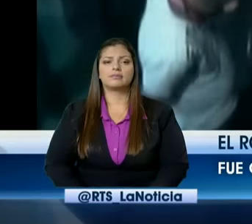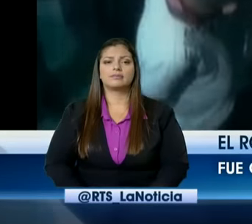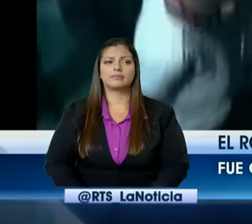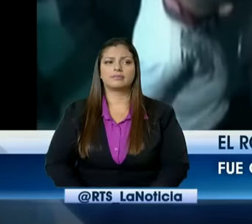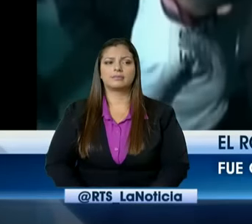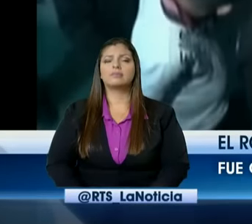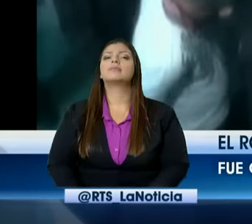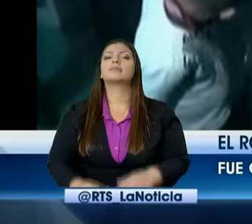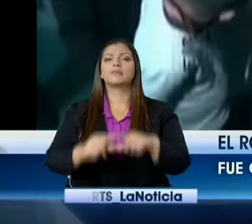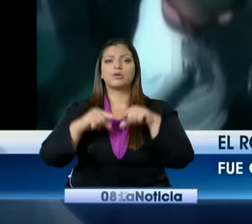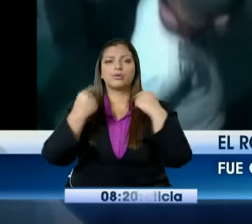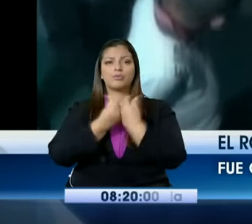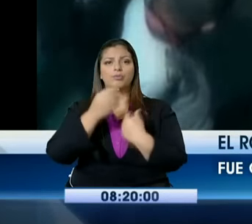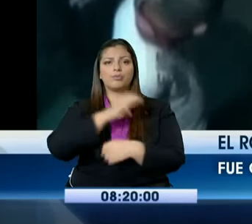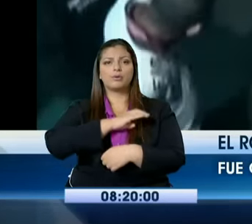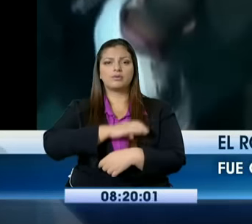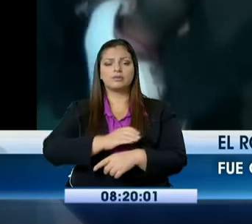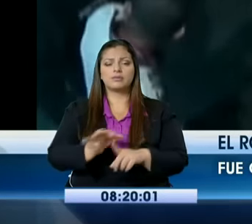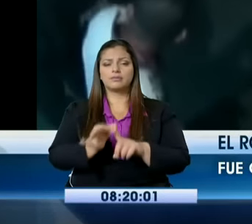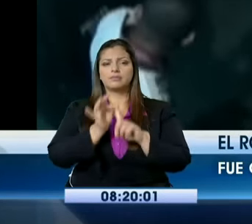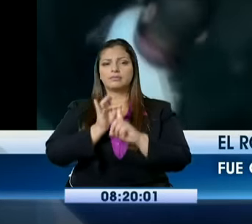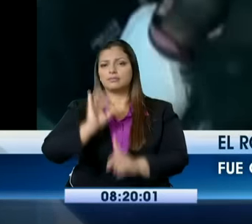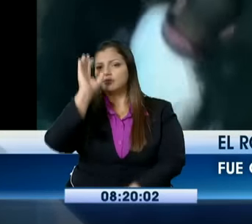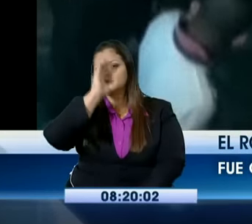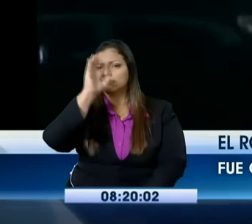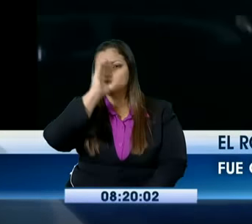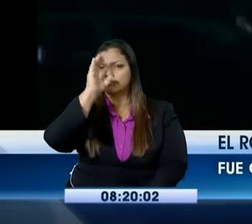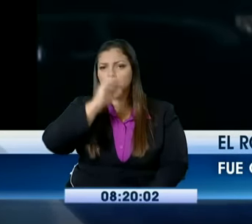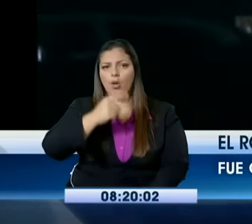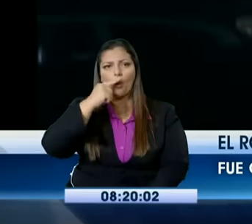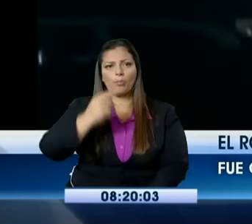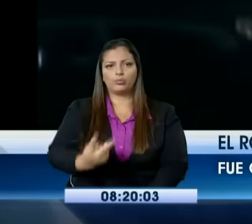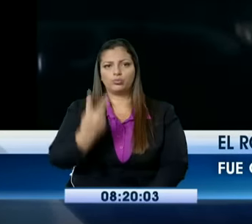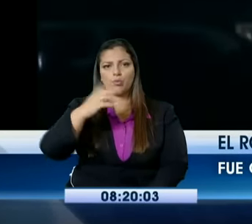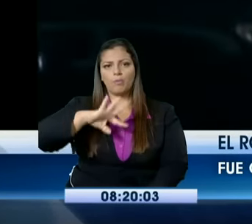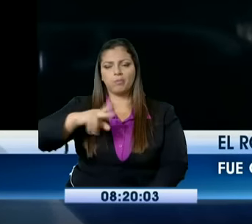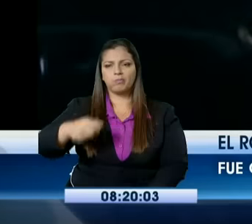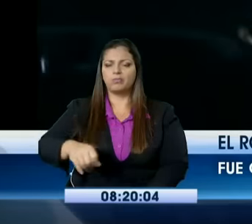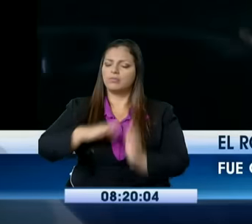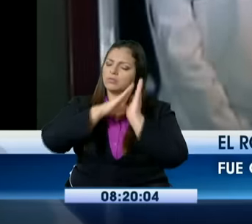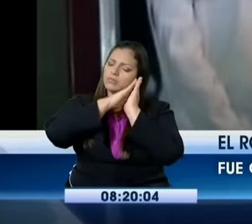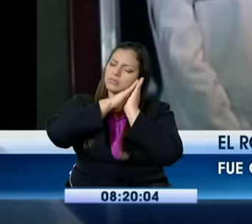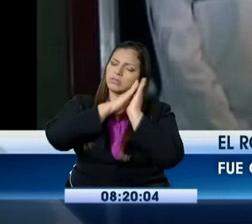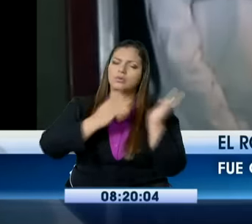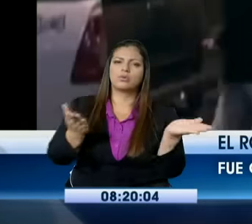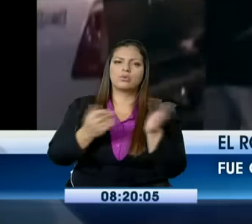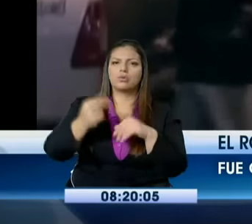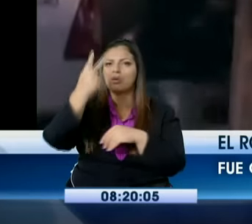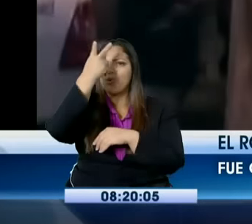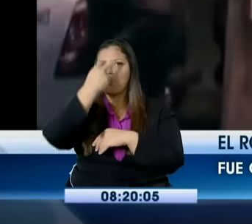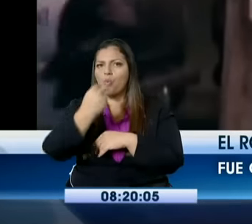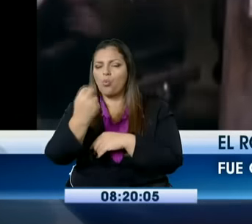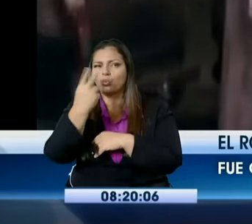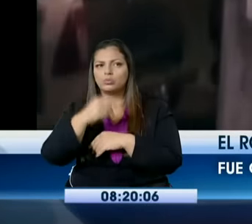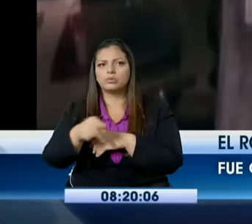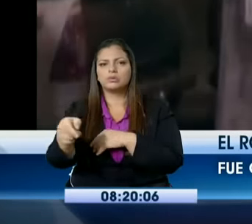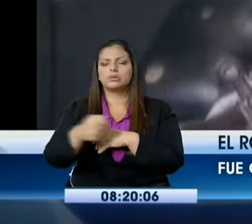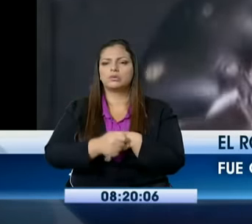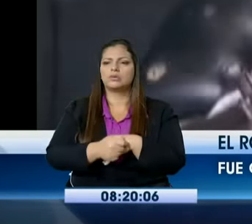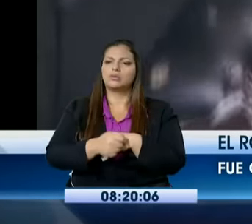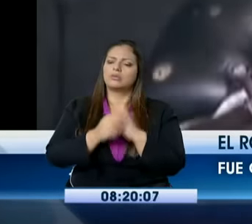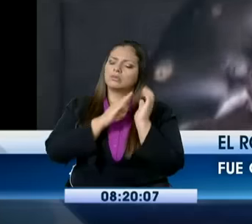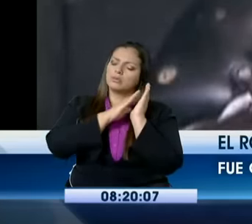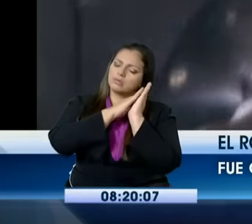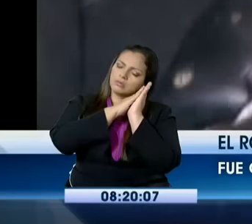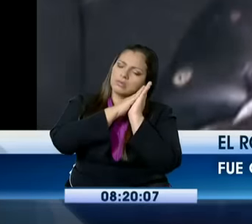lograron la captura de dos de los sospechosos, quienes descansaban en un hostal en el norte de la ciudad. Entre las evidencias, parte del dinero,